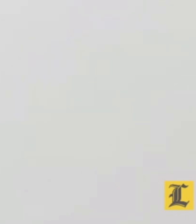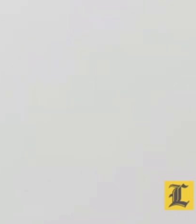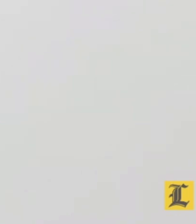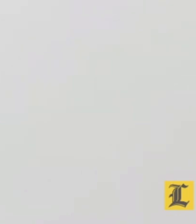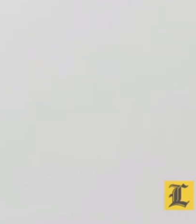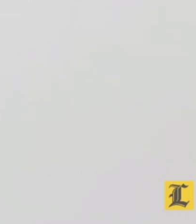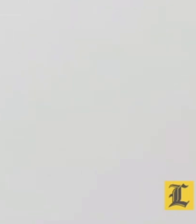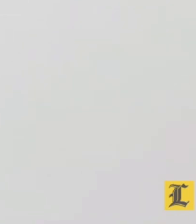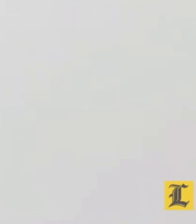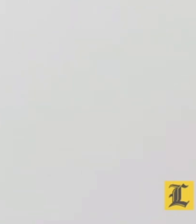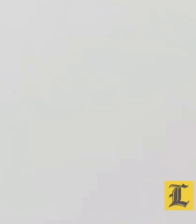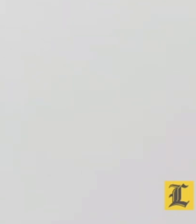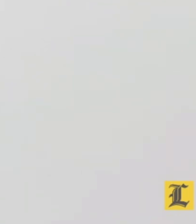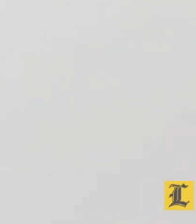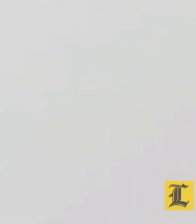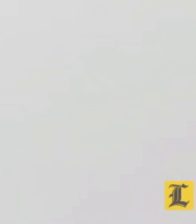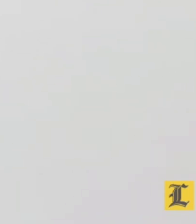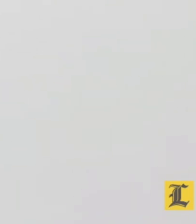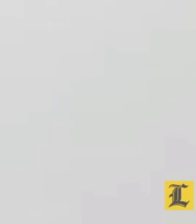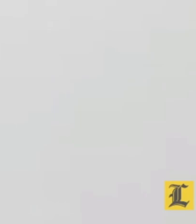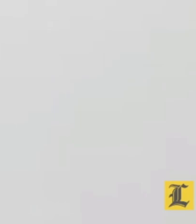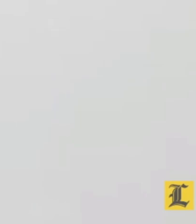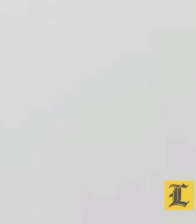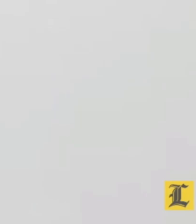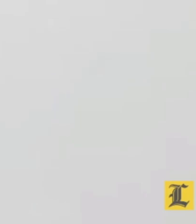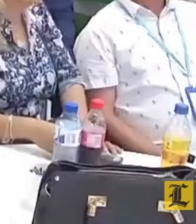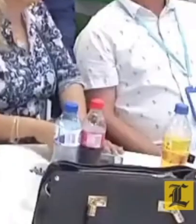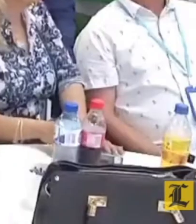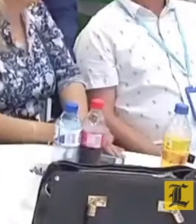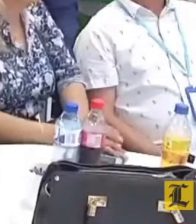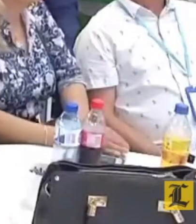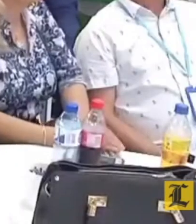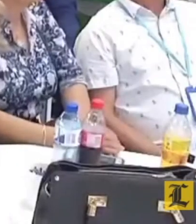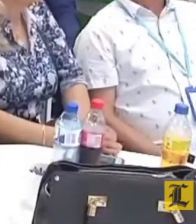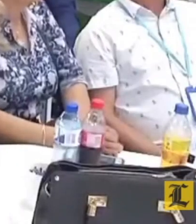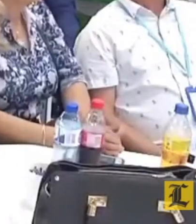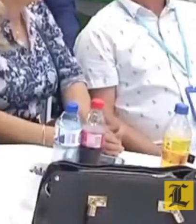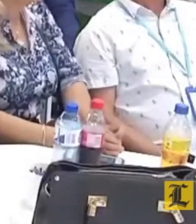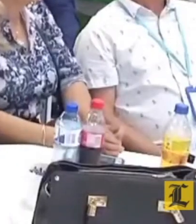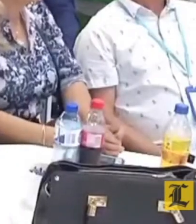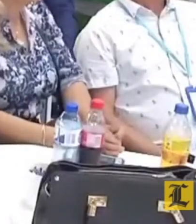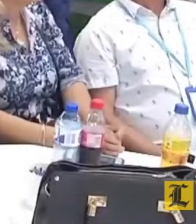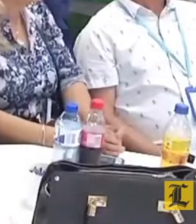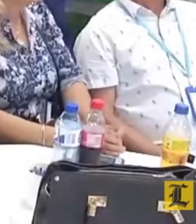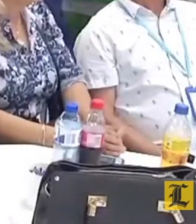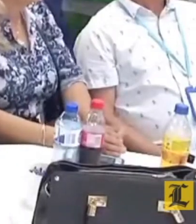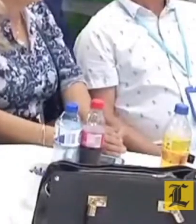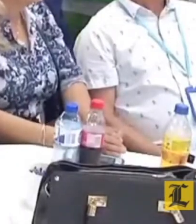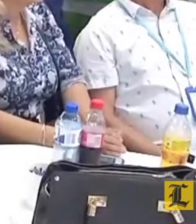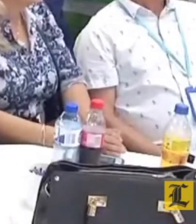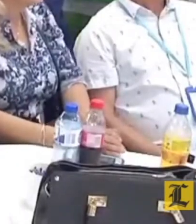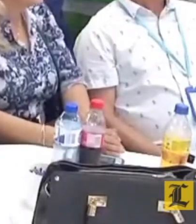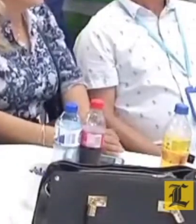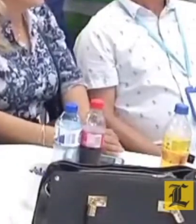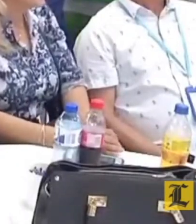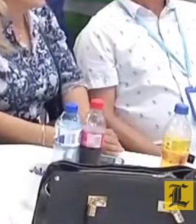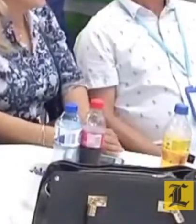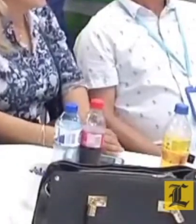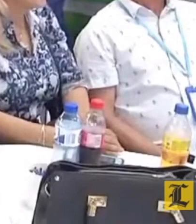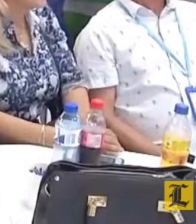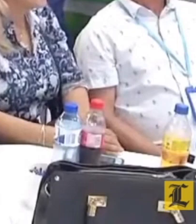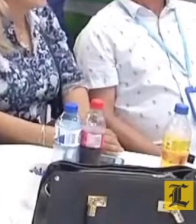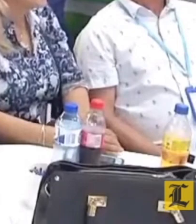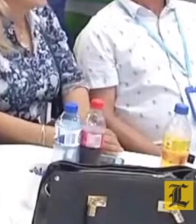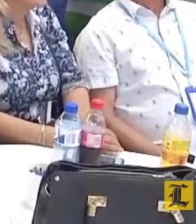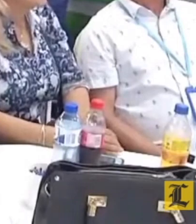familia no es solamente el esposo, la madre. La familia son los hijos, una tía. La familia son los vecinos. La familia son la gente